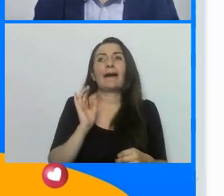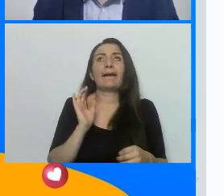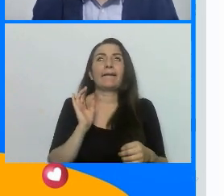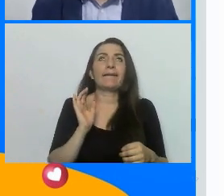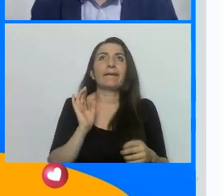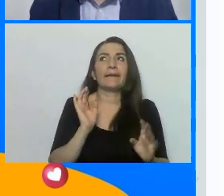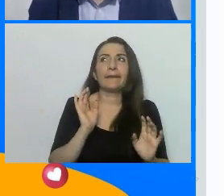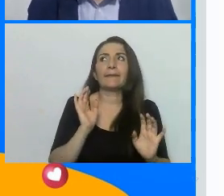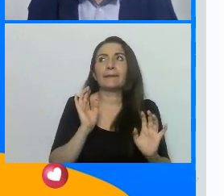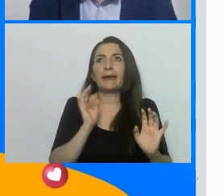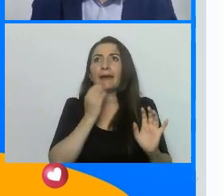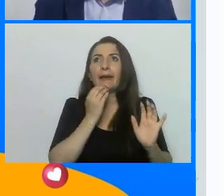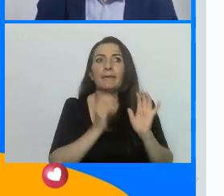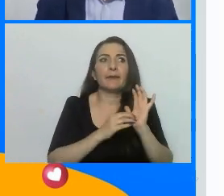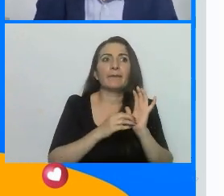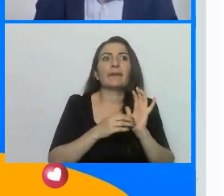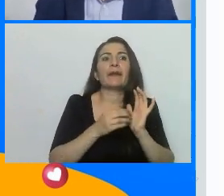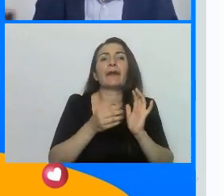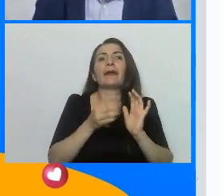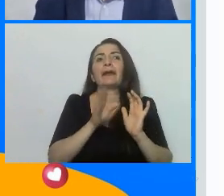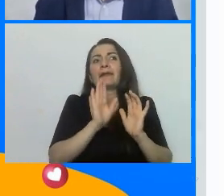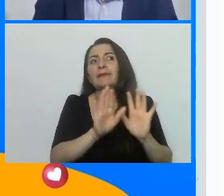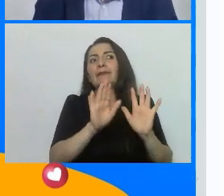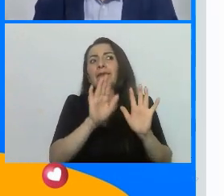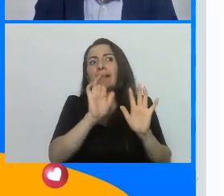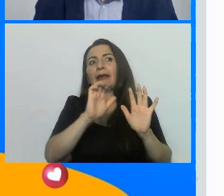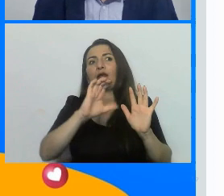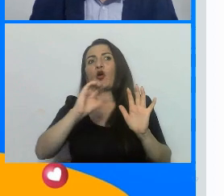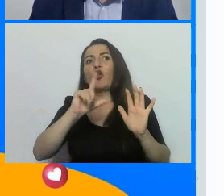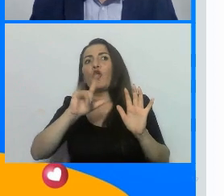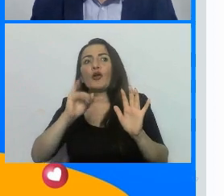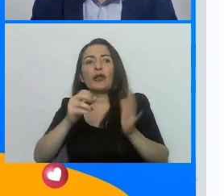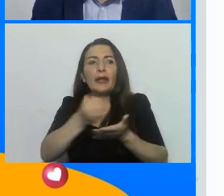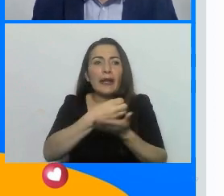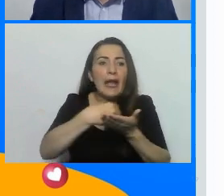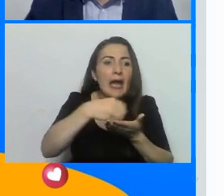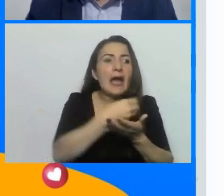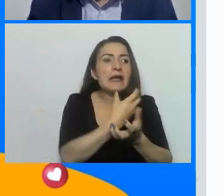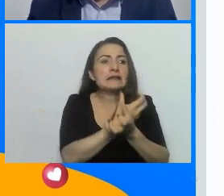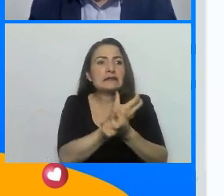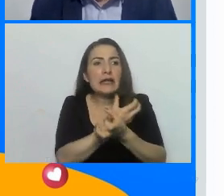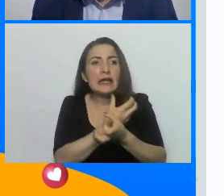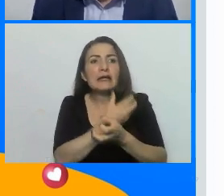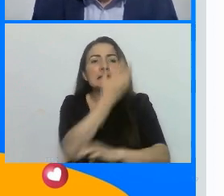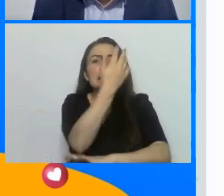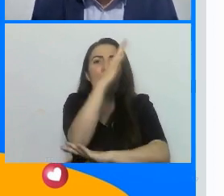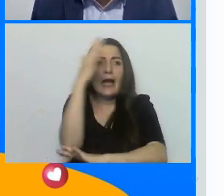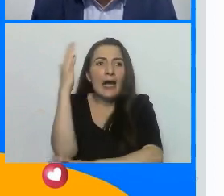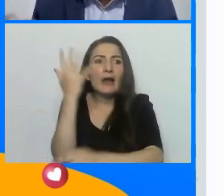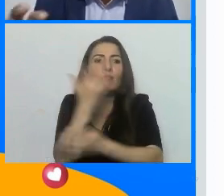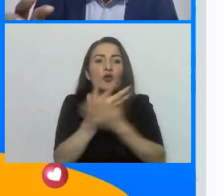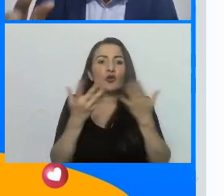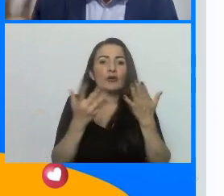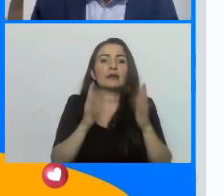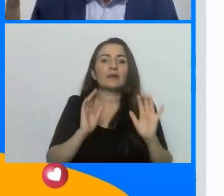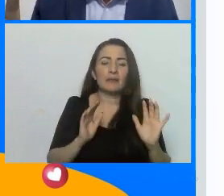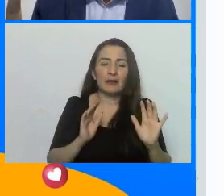ecología es una actividad, ¿sí? Es una ciencia, ya me voy adelantando un poco a la siguiente